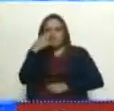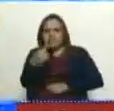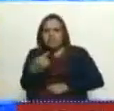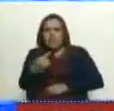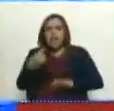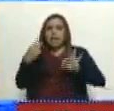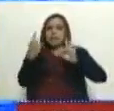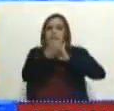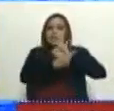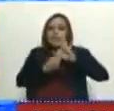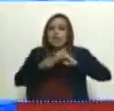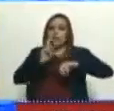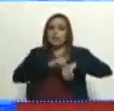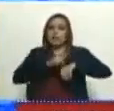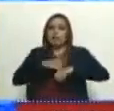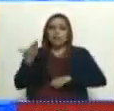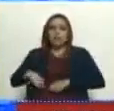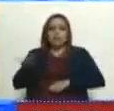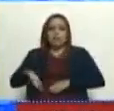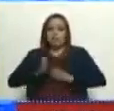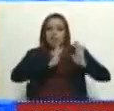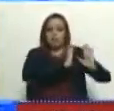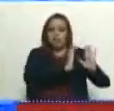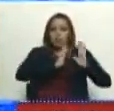momentos importantes.